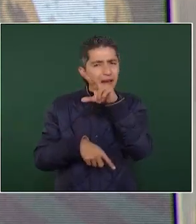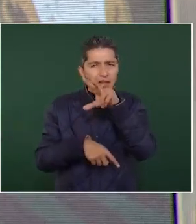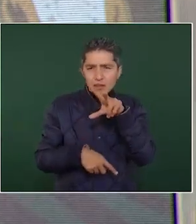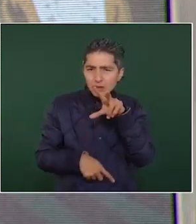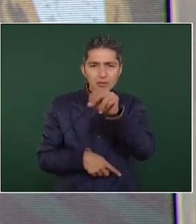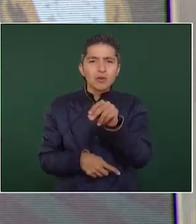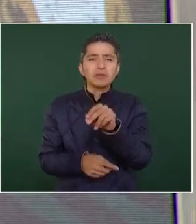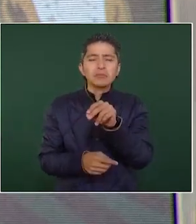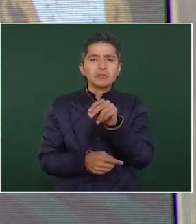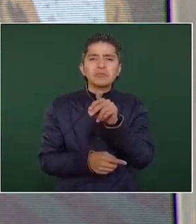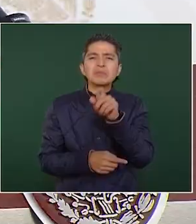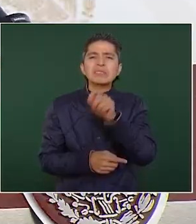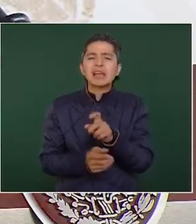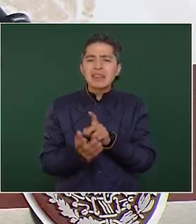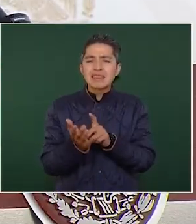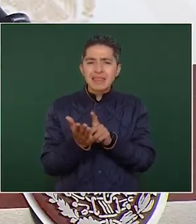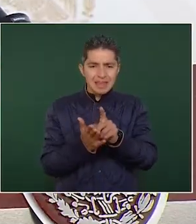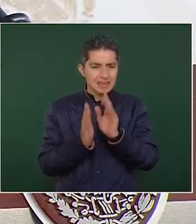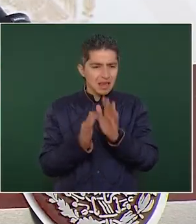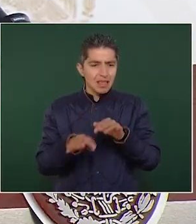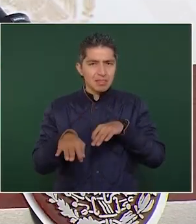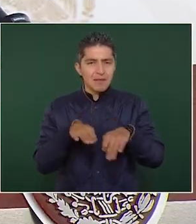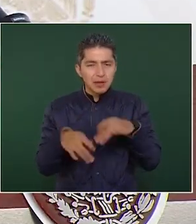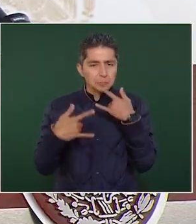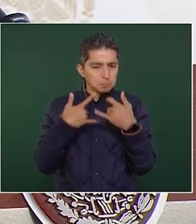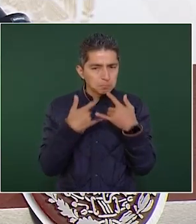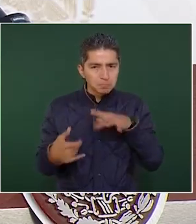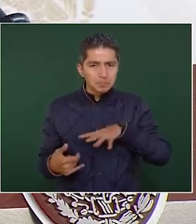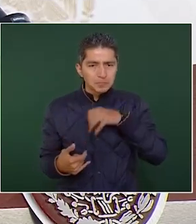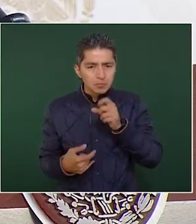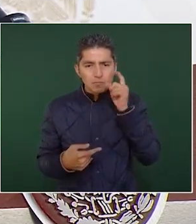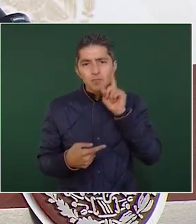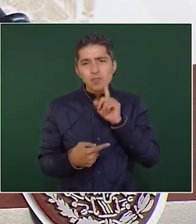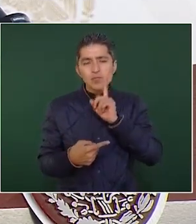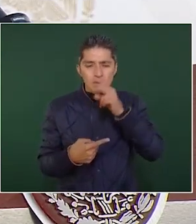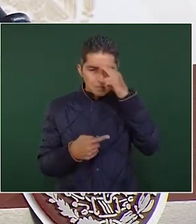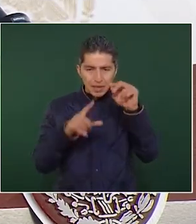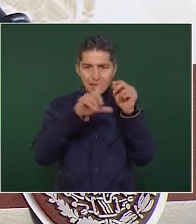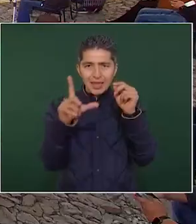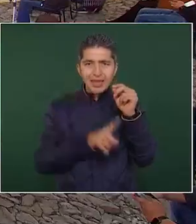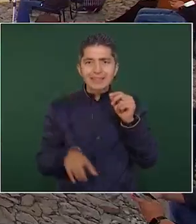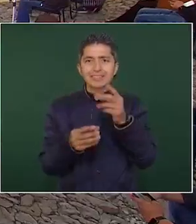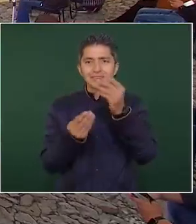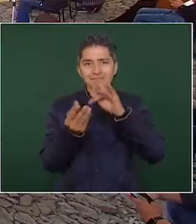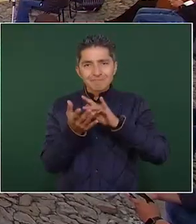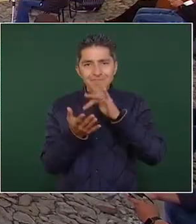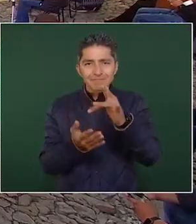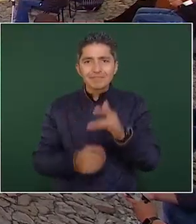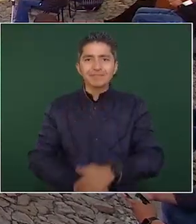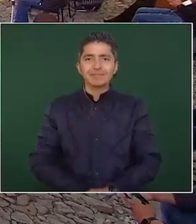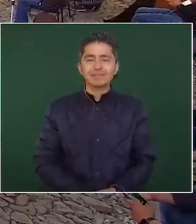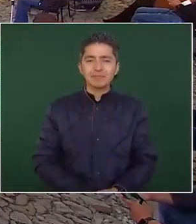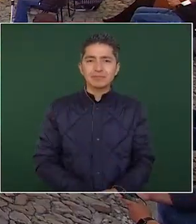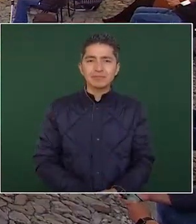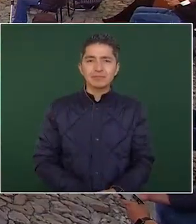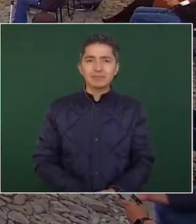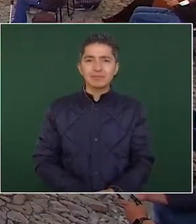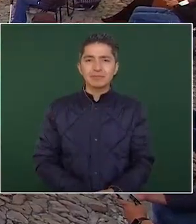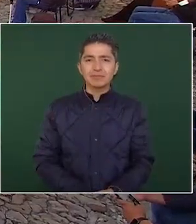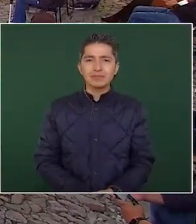los derechos alcanzados por las mujeres mexicanas. Gracias.